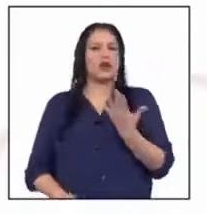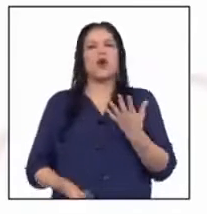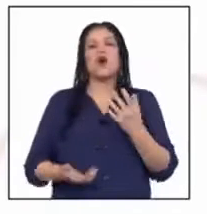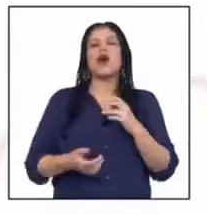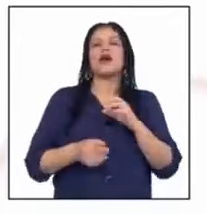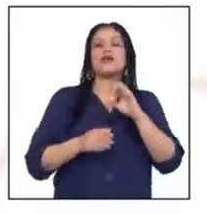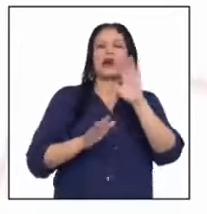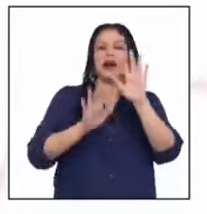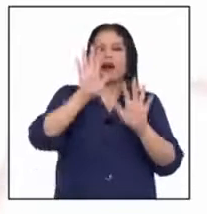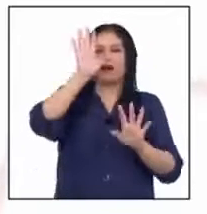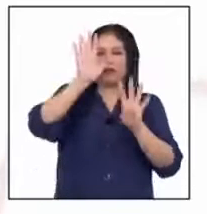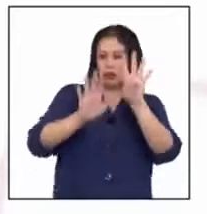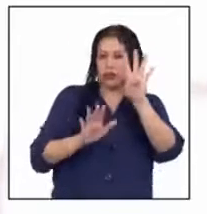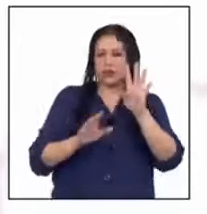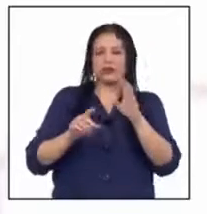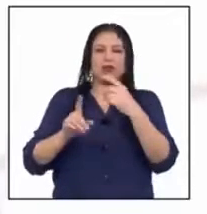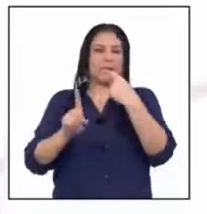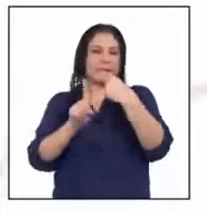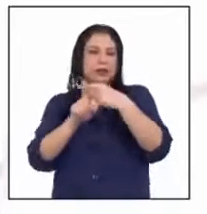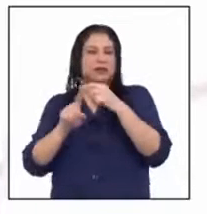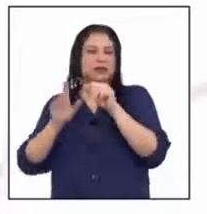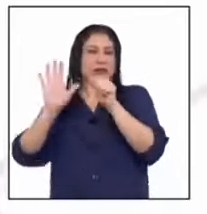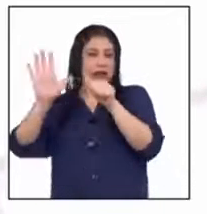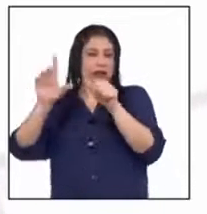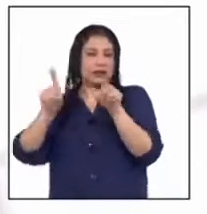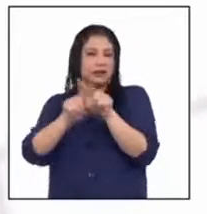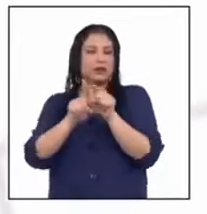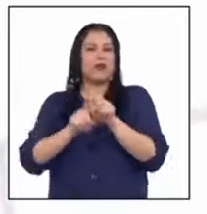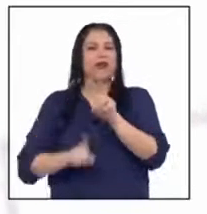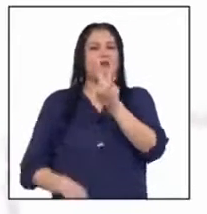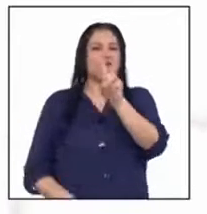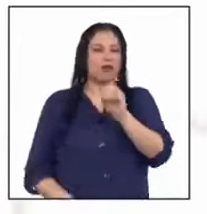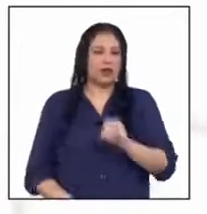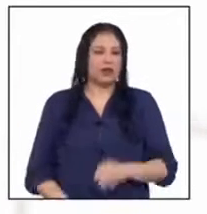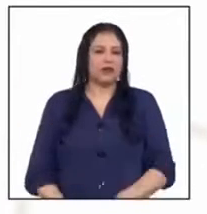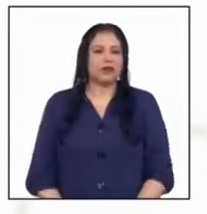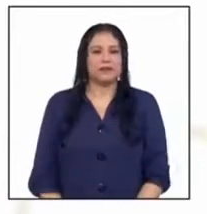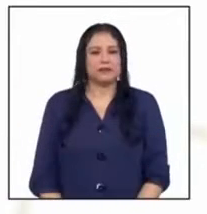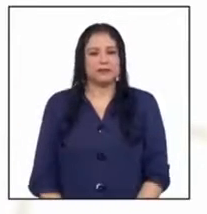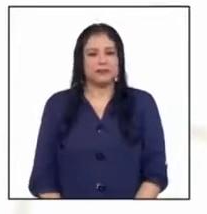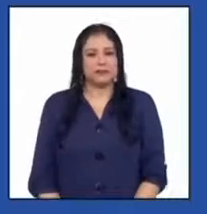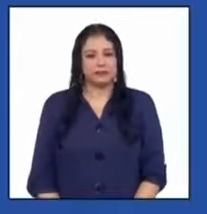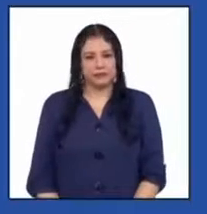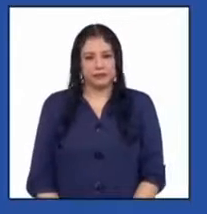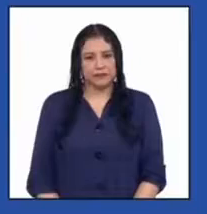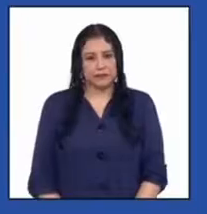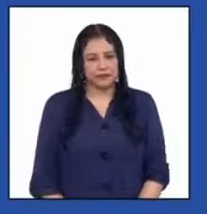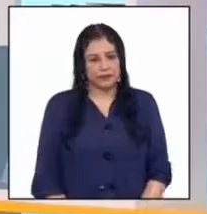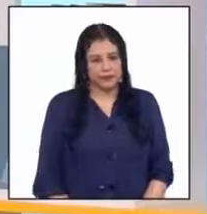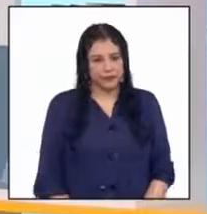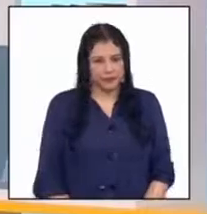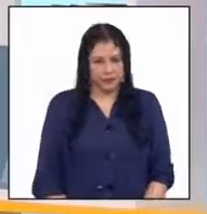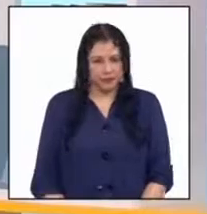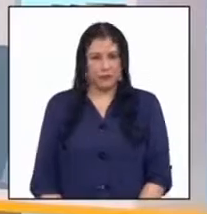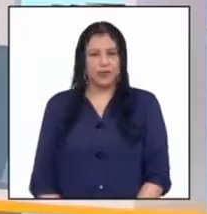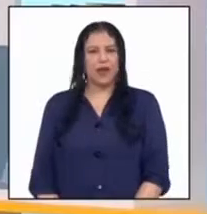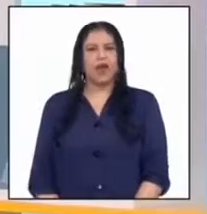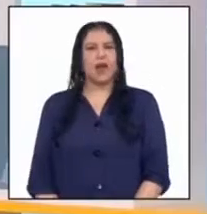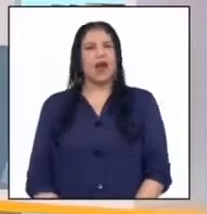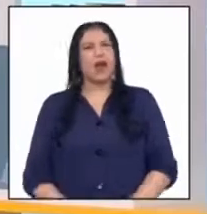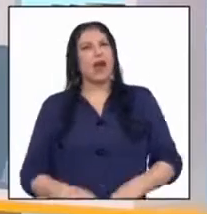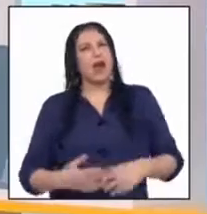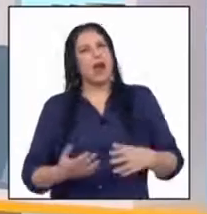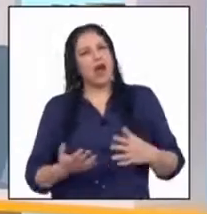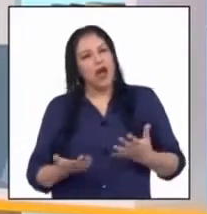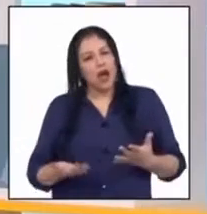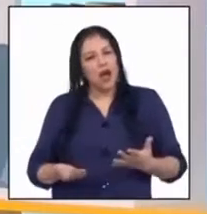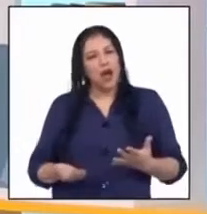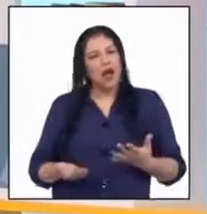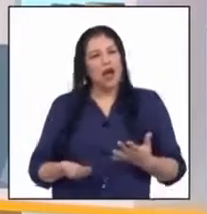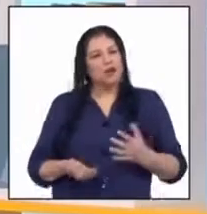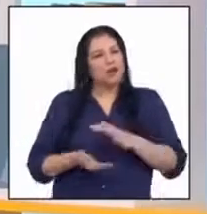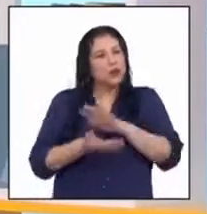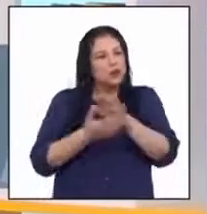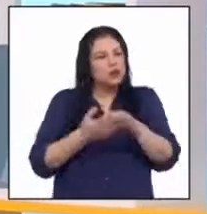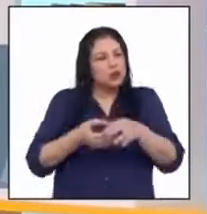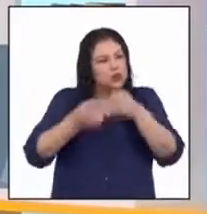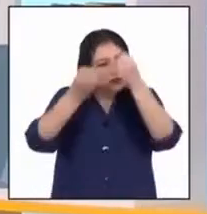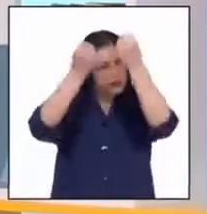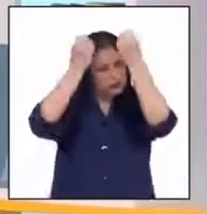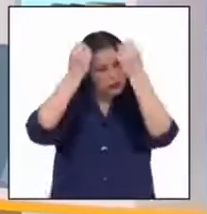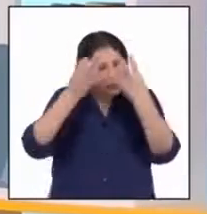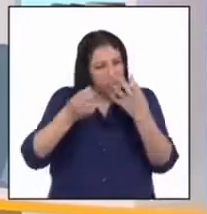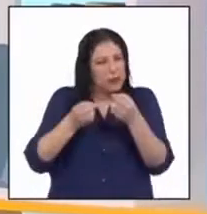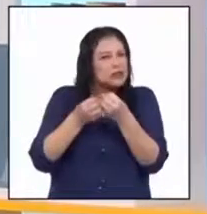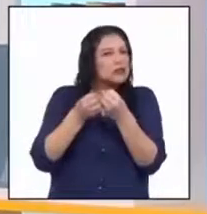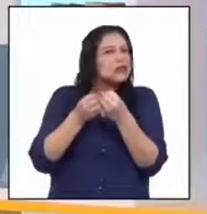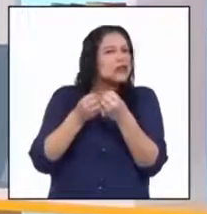igual a 20. Con estos datos entonces ya podemos responder